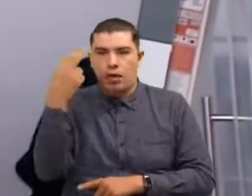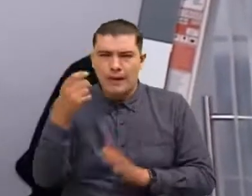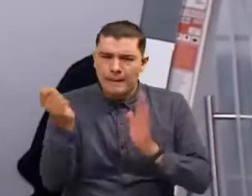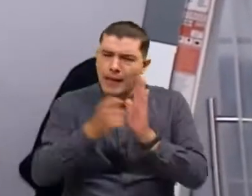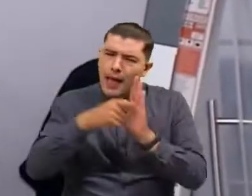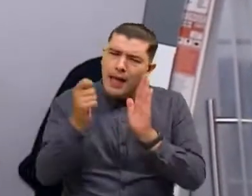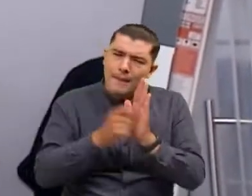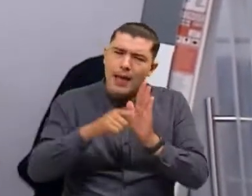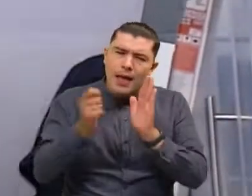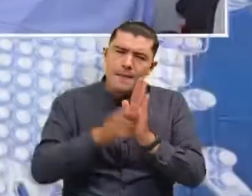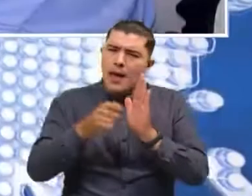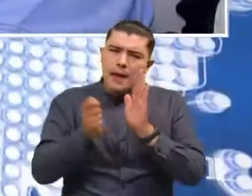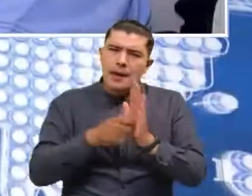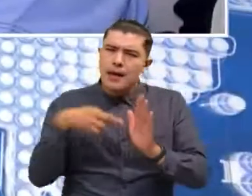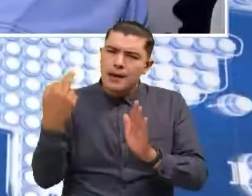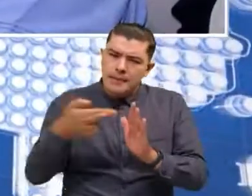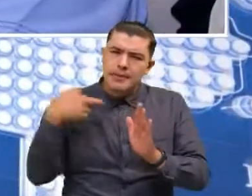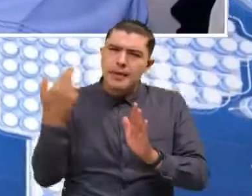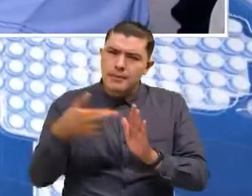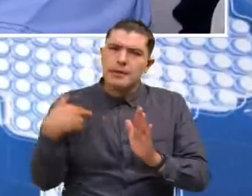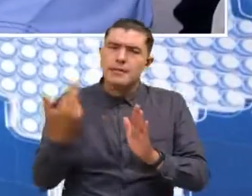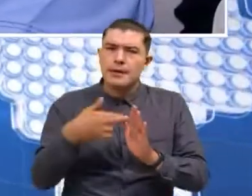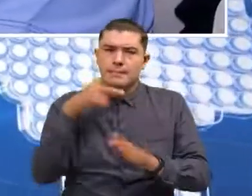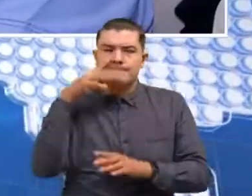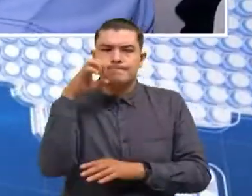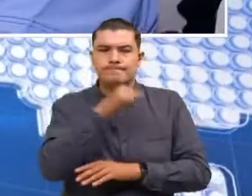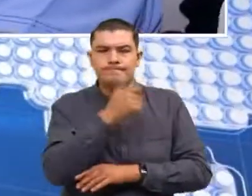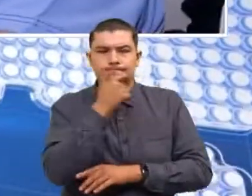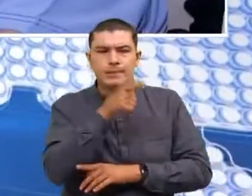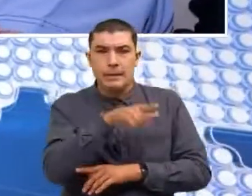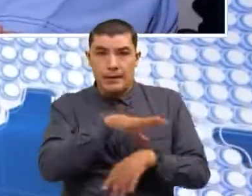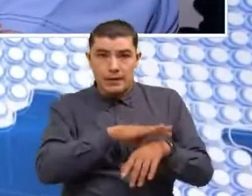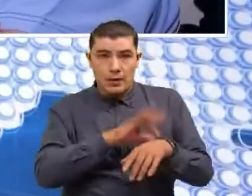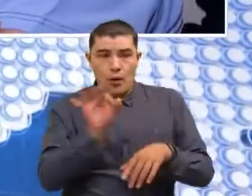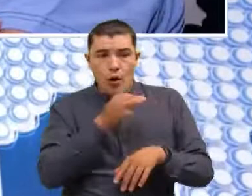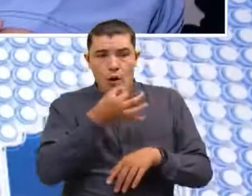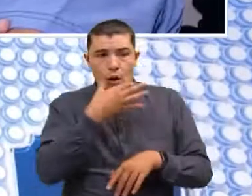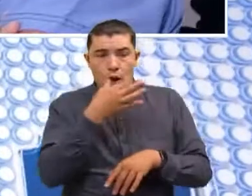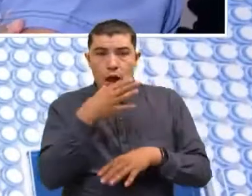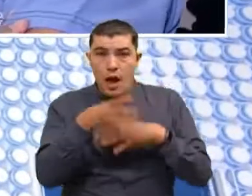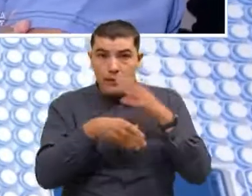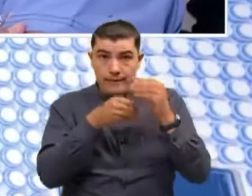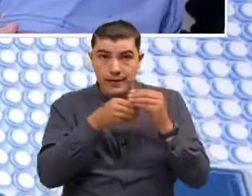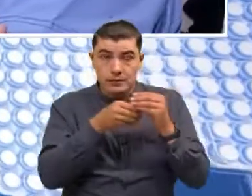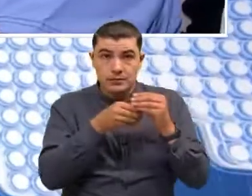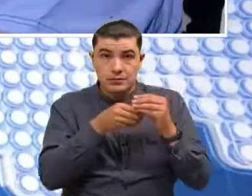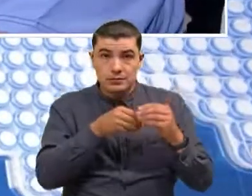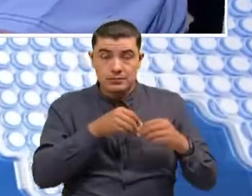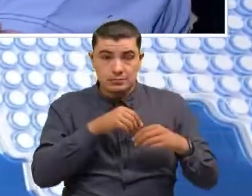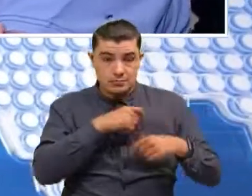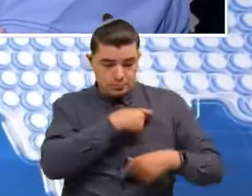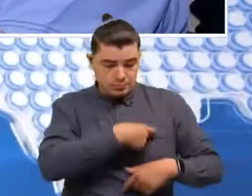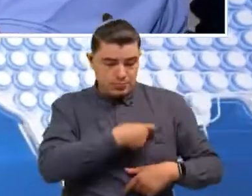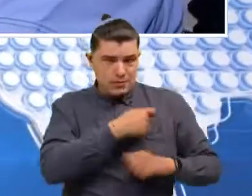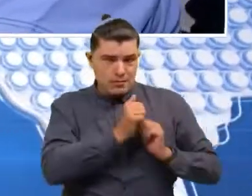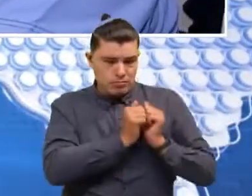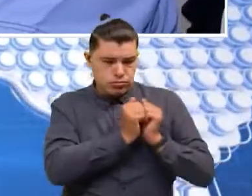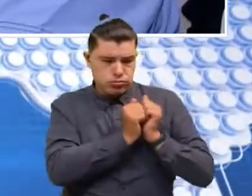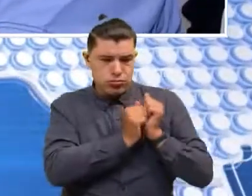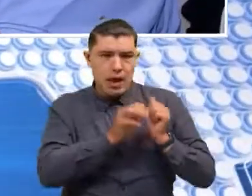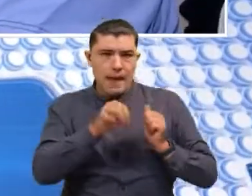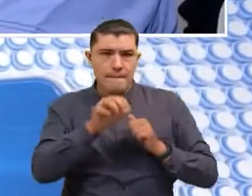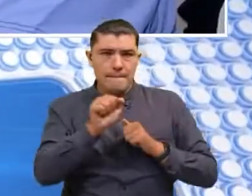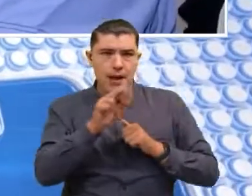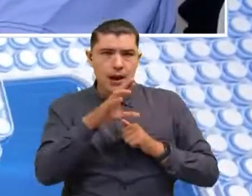muy recurrente. Pacientes que desde el punto de vista médico, farmacológico e incluso con implantes de marcapasos no han presentado